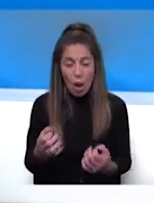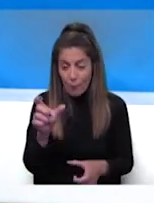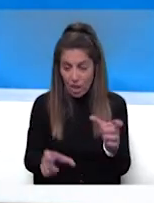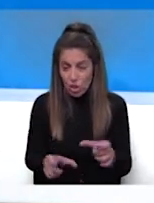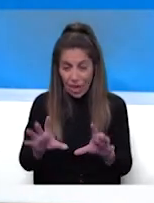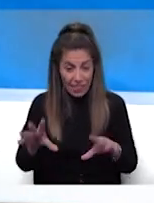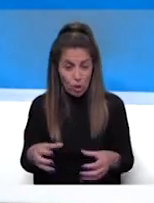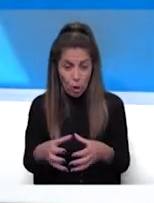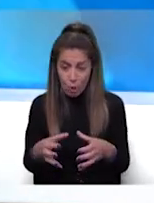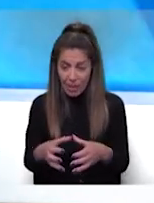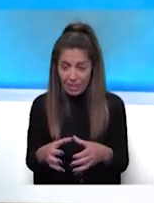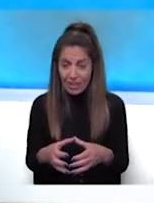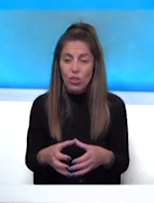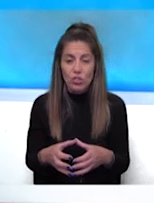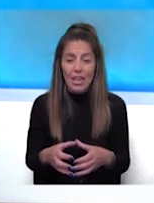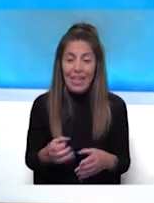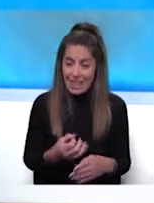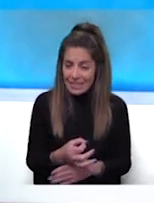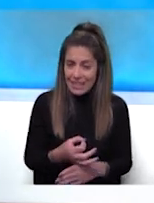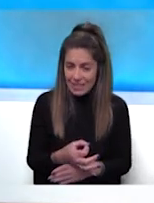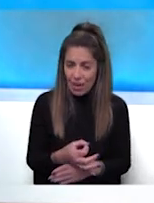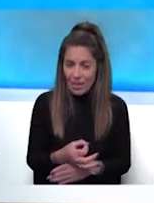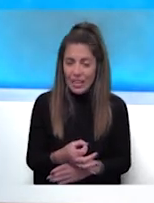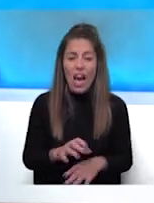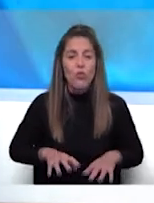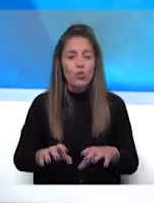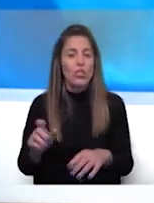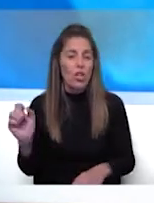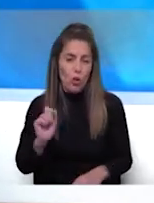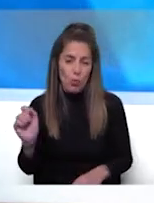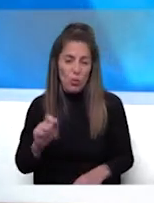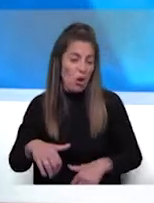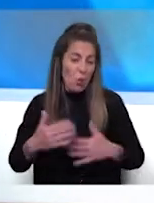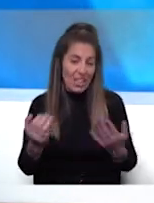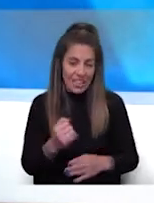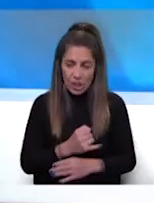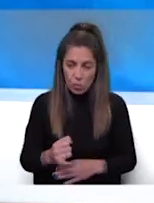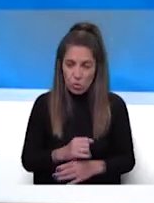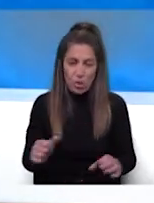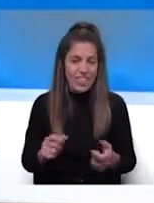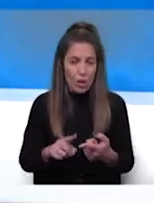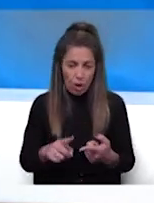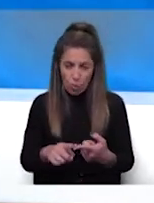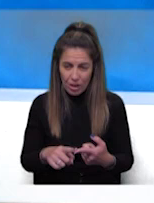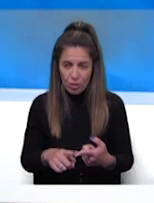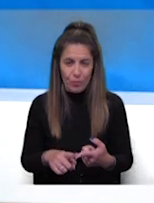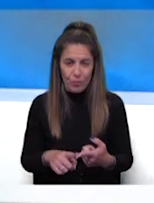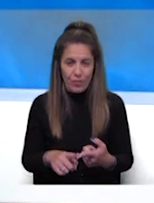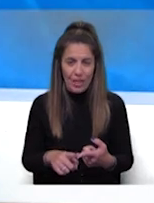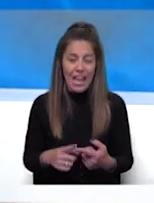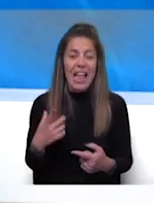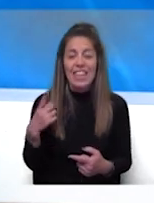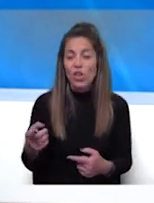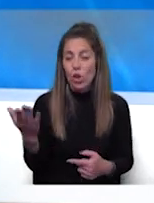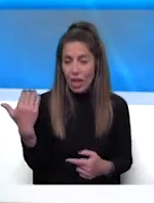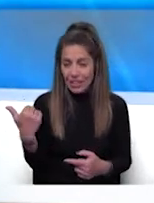me consta, que capacitaba a funcionarios públicos de cualquier institución que hiciera un acuerdo. El directorio